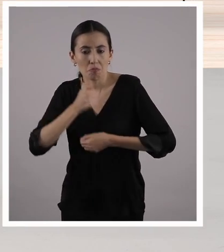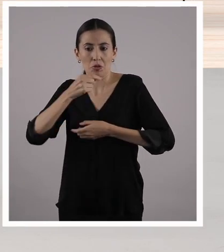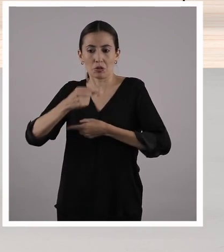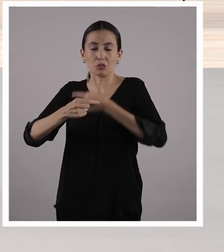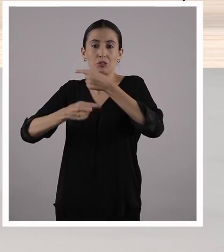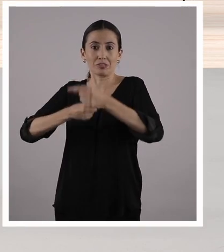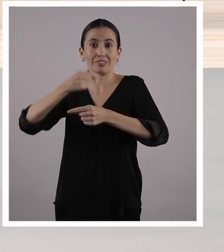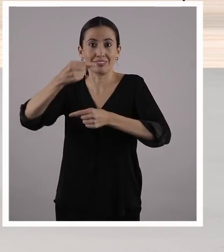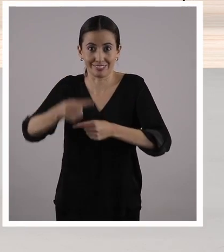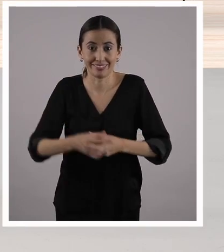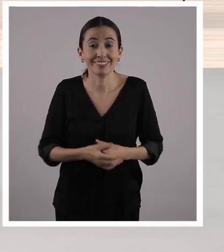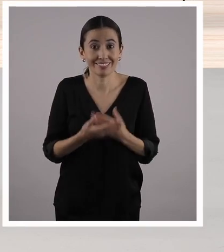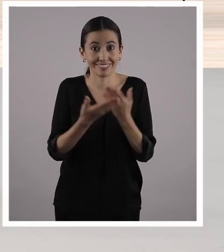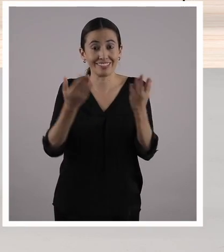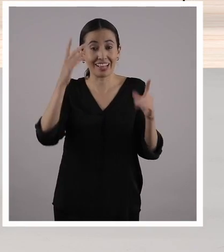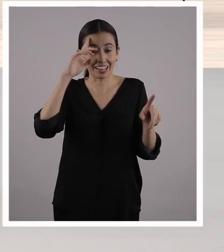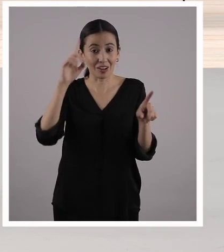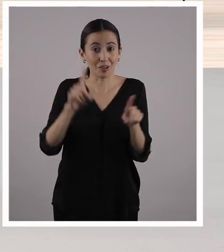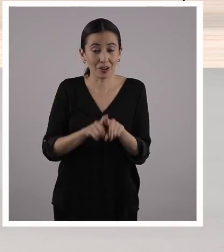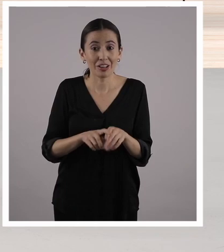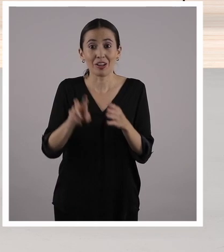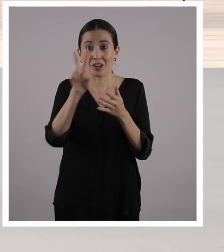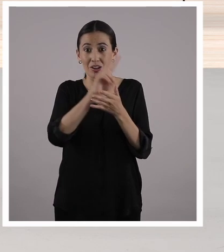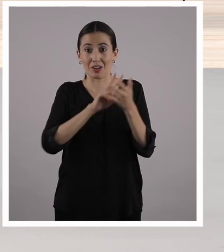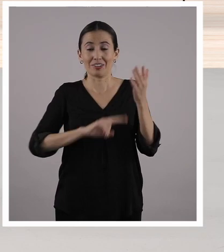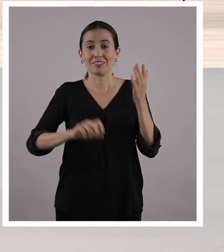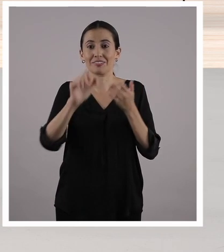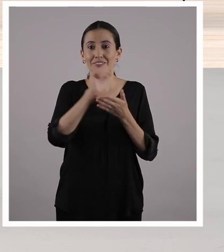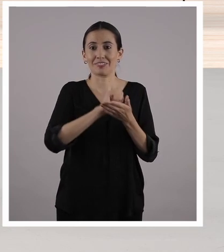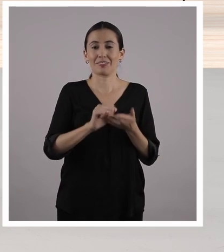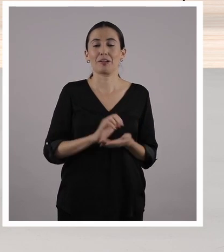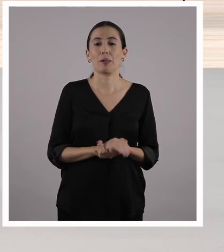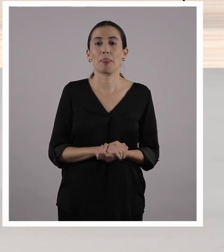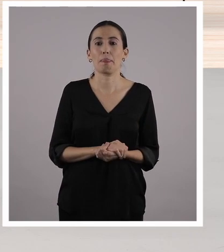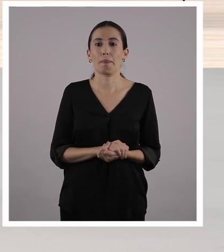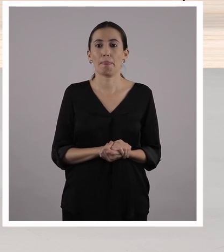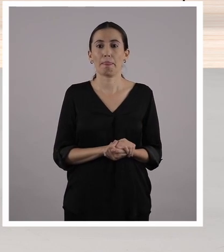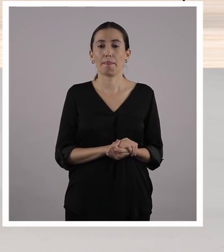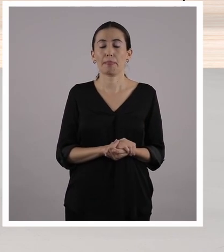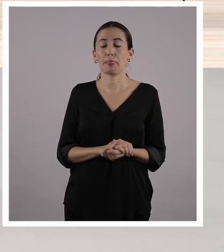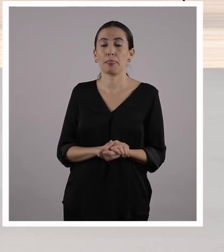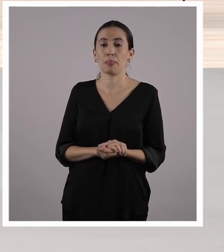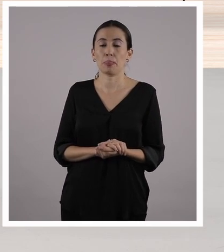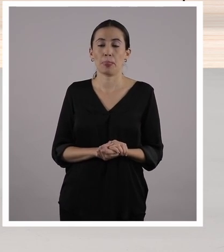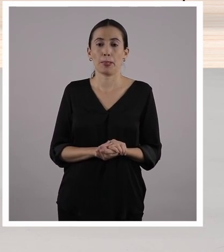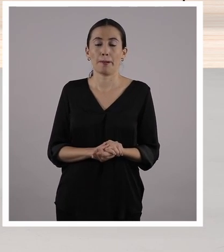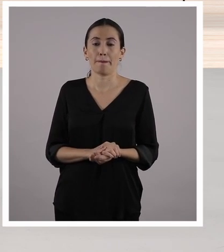de generación en generación. ¿Qué les parece si registramos esa semejanza?